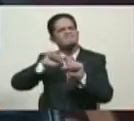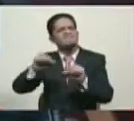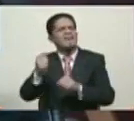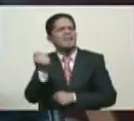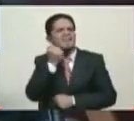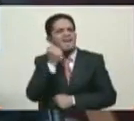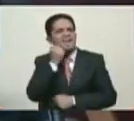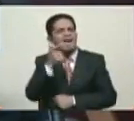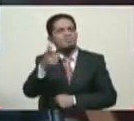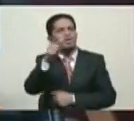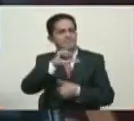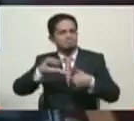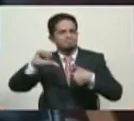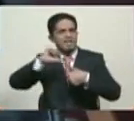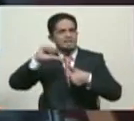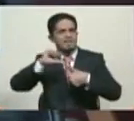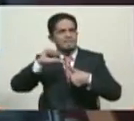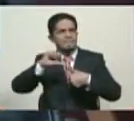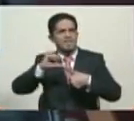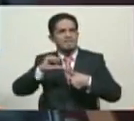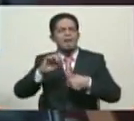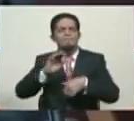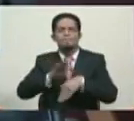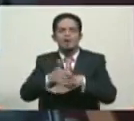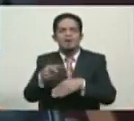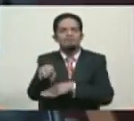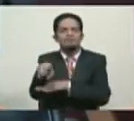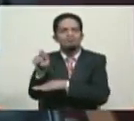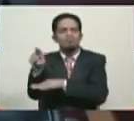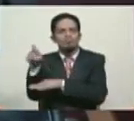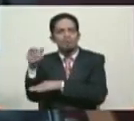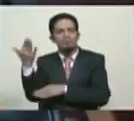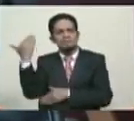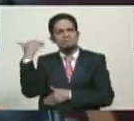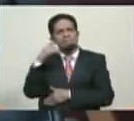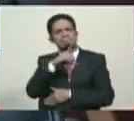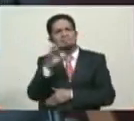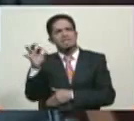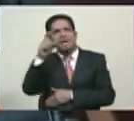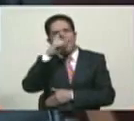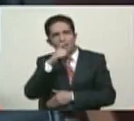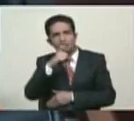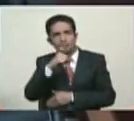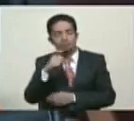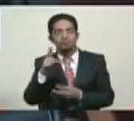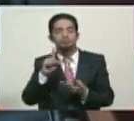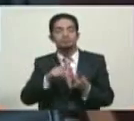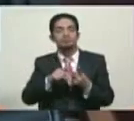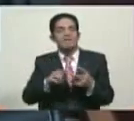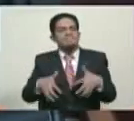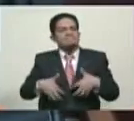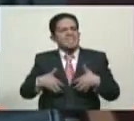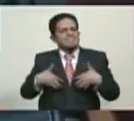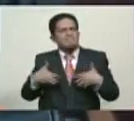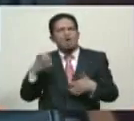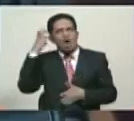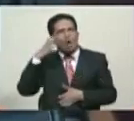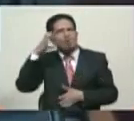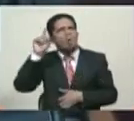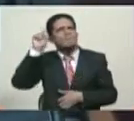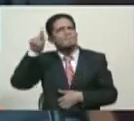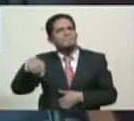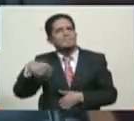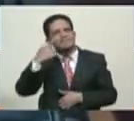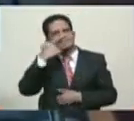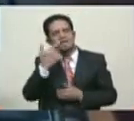pueblos centroamericanos a los que le robaron la esperanza hace más de 100 años. Por algo, el desespero imperial de Europa para impedir